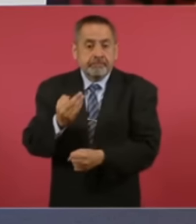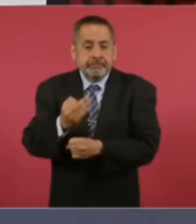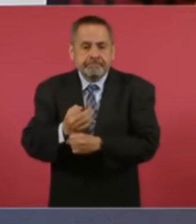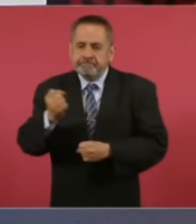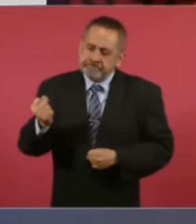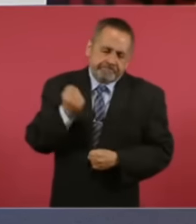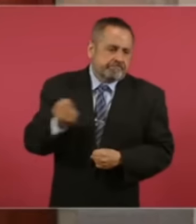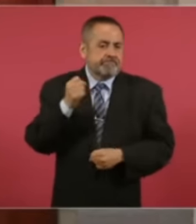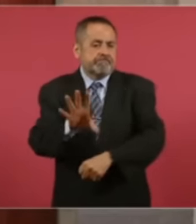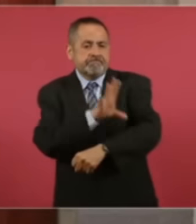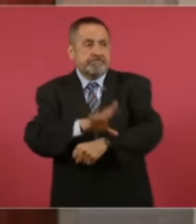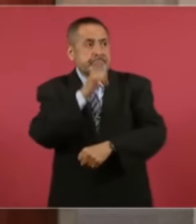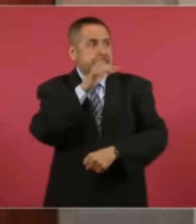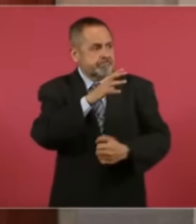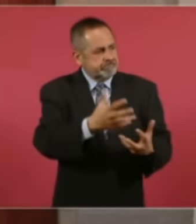la energía eléctrica.